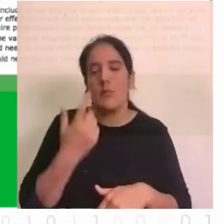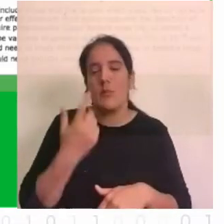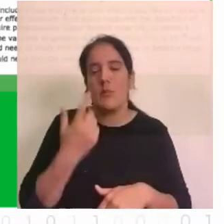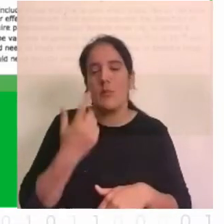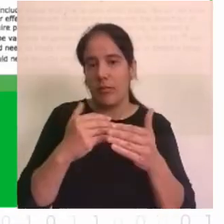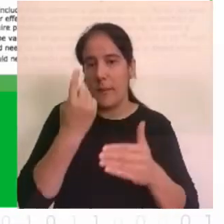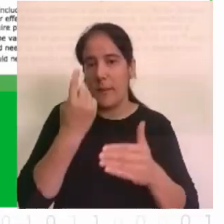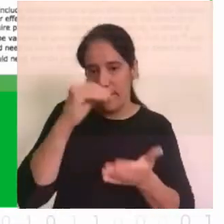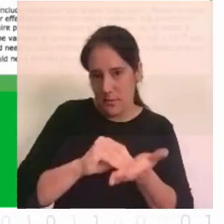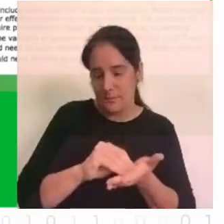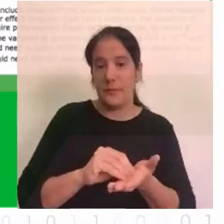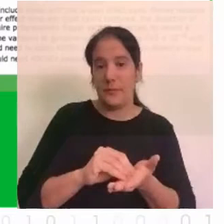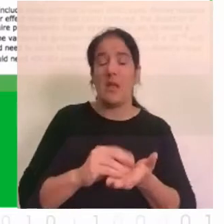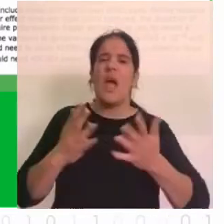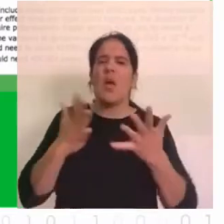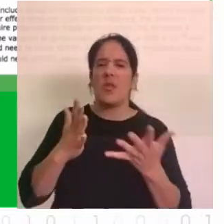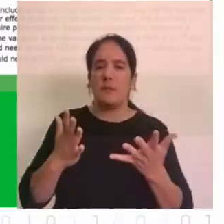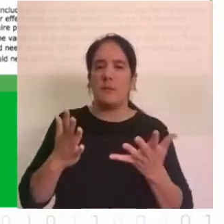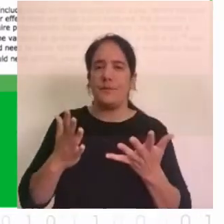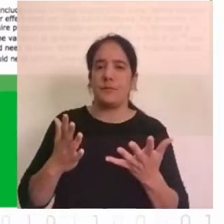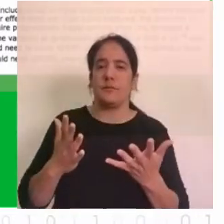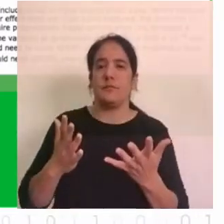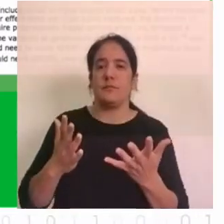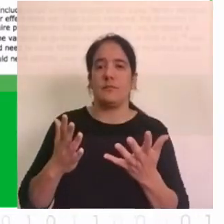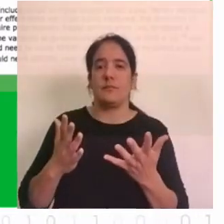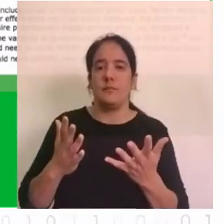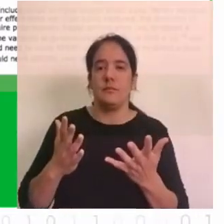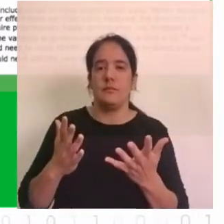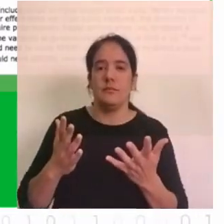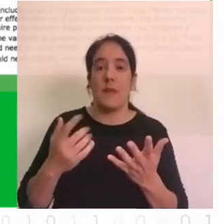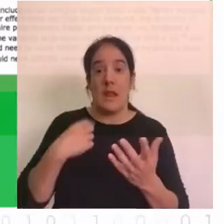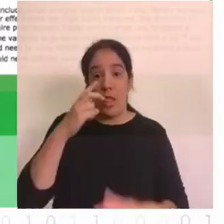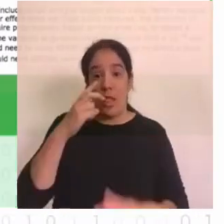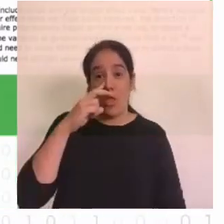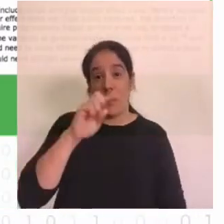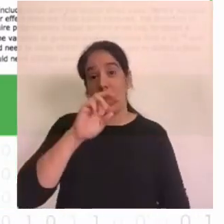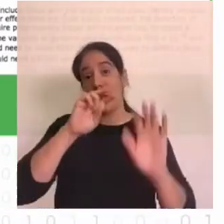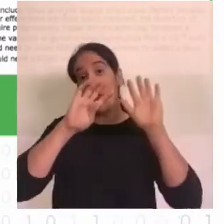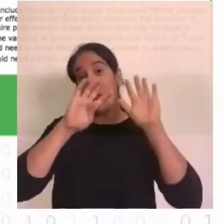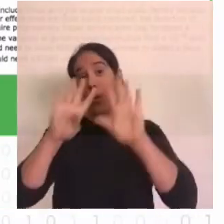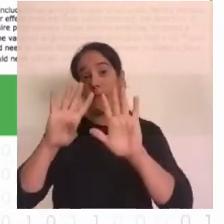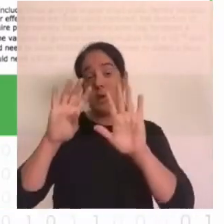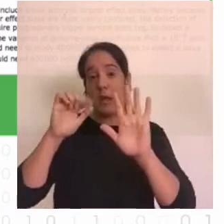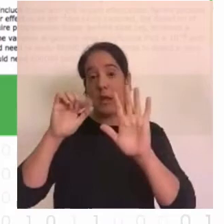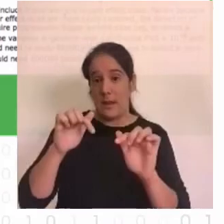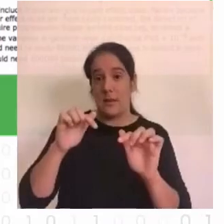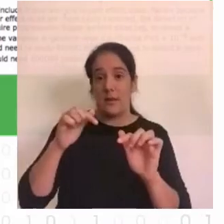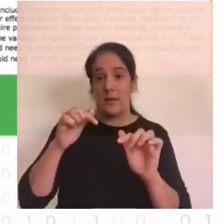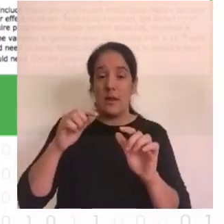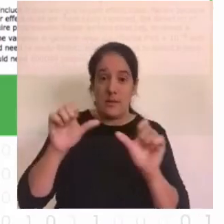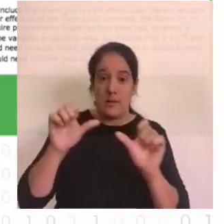Que se hizo en el 2009 un estudio donde se usó esa aproximación, y se